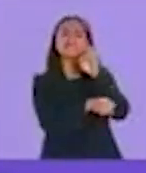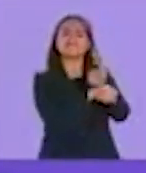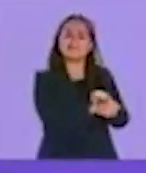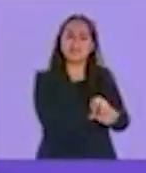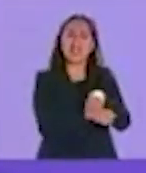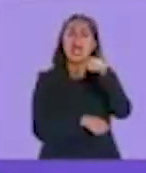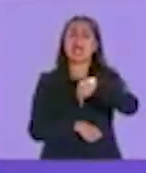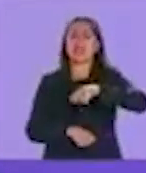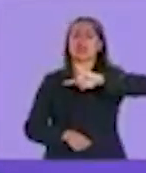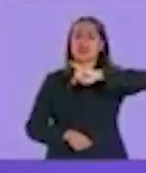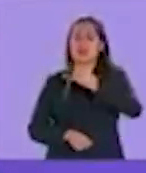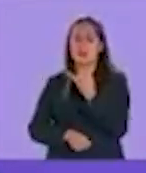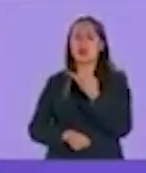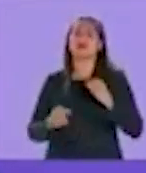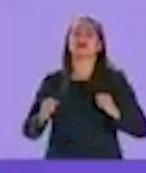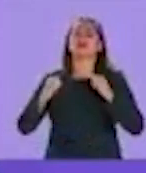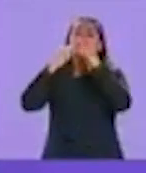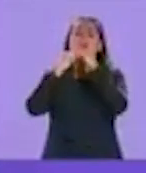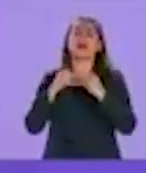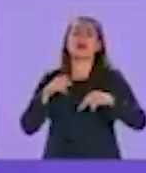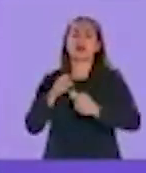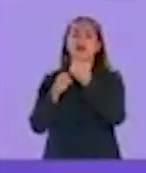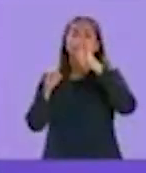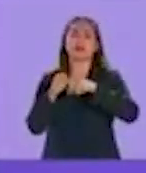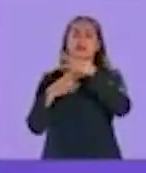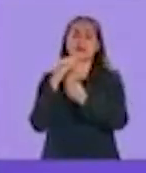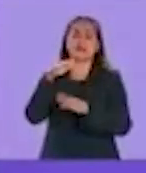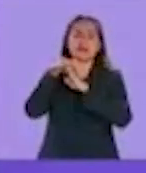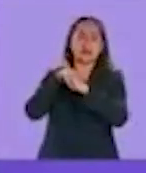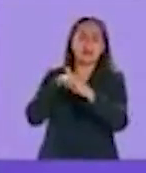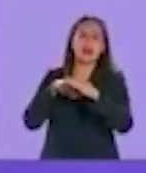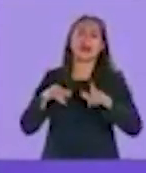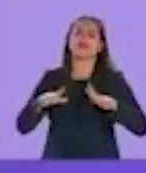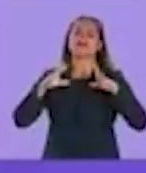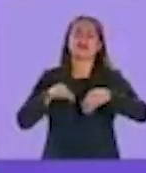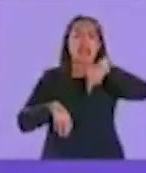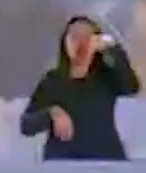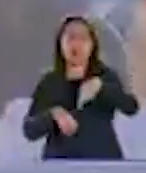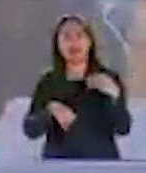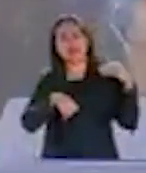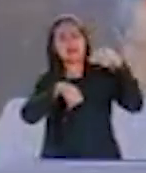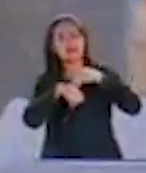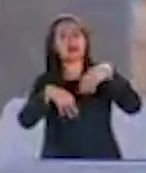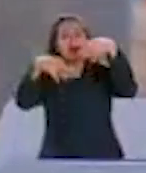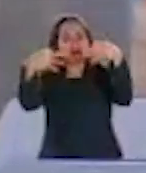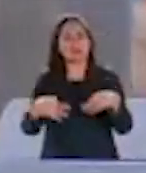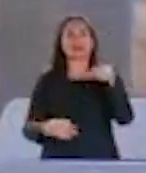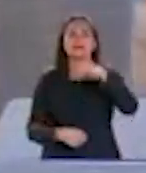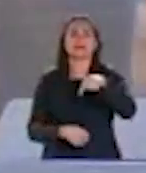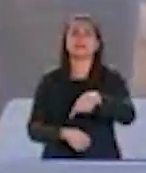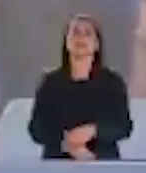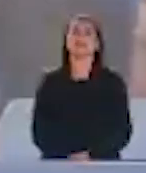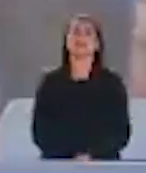de inmigración esté aquí en tijuana grande de rodríguez calderón